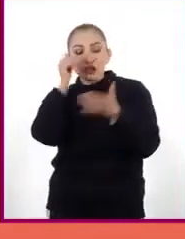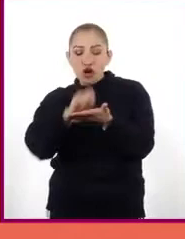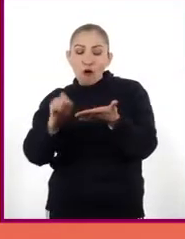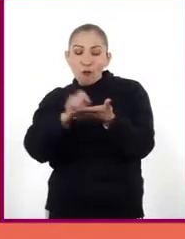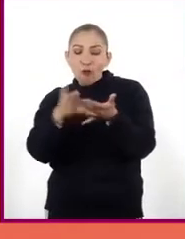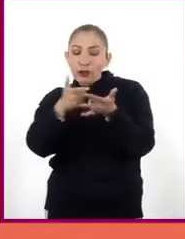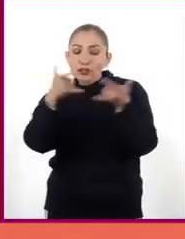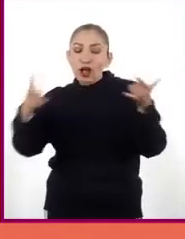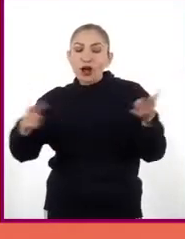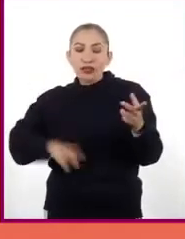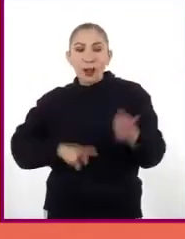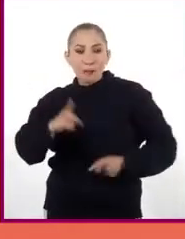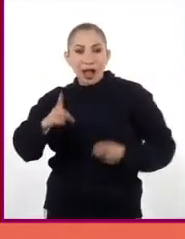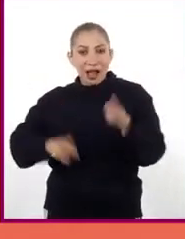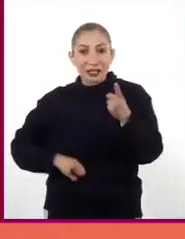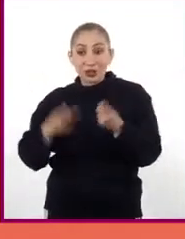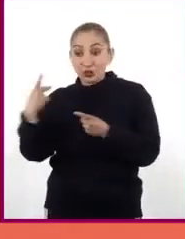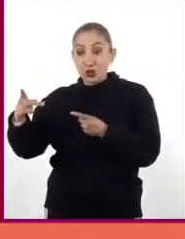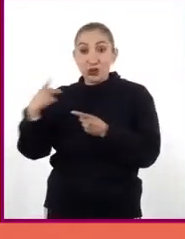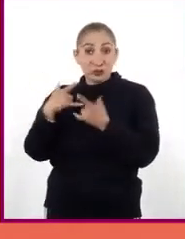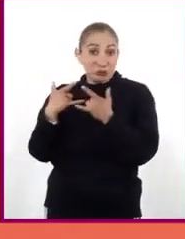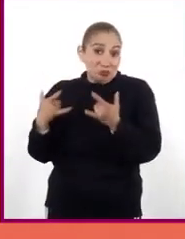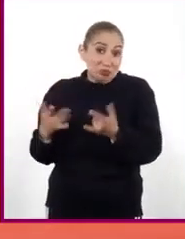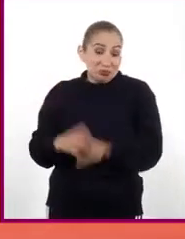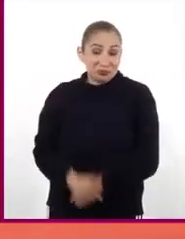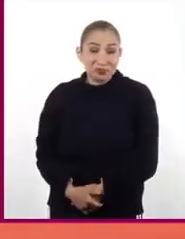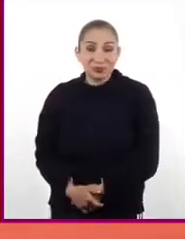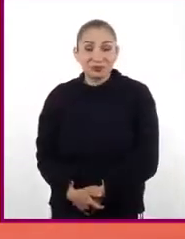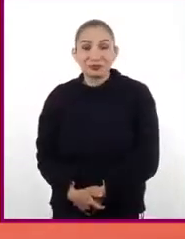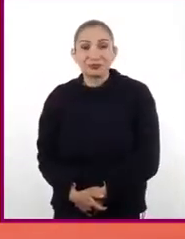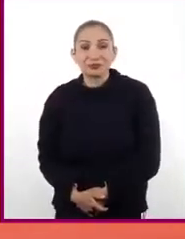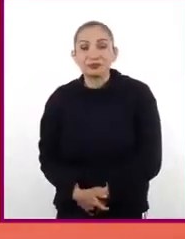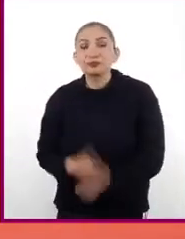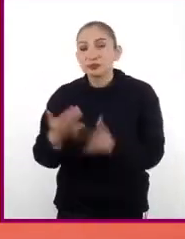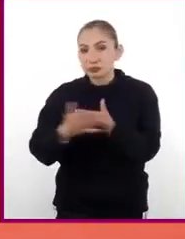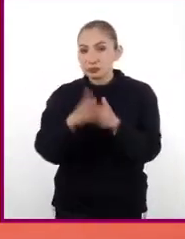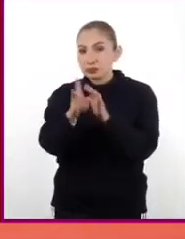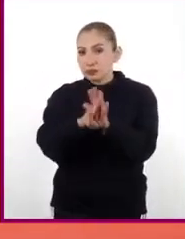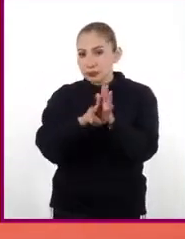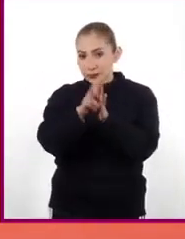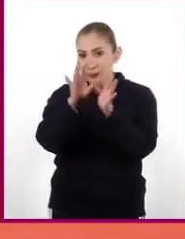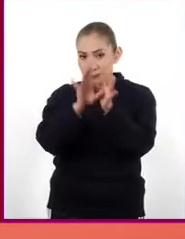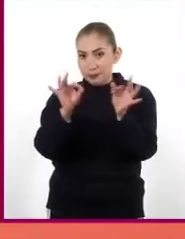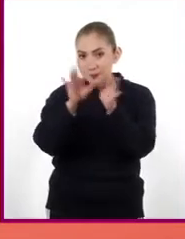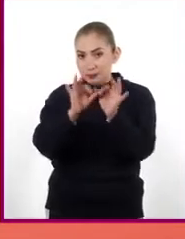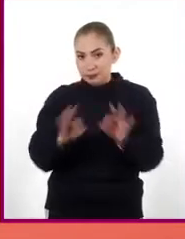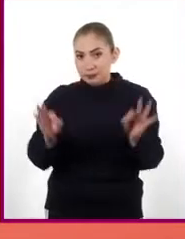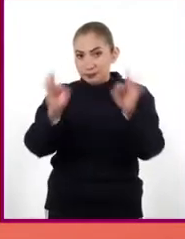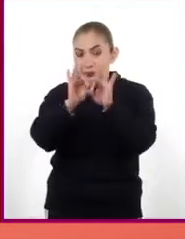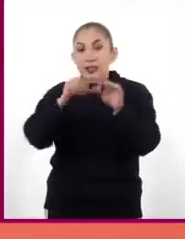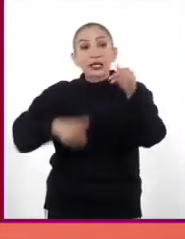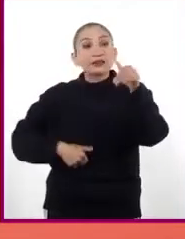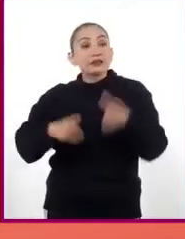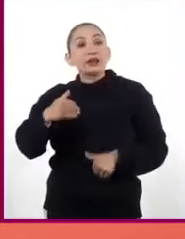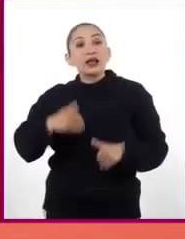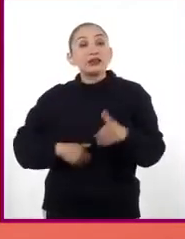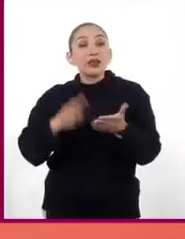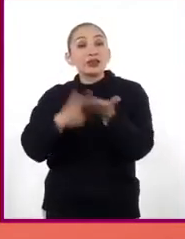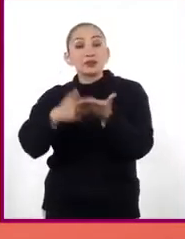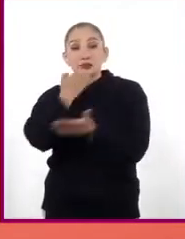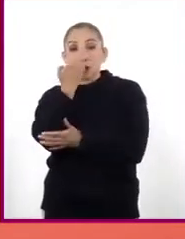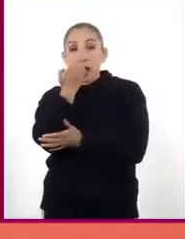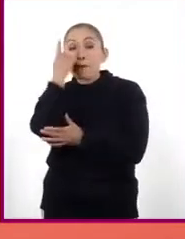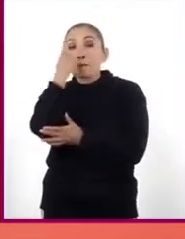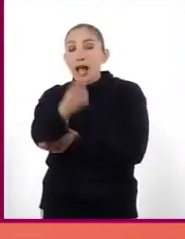o dramaturgos y escriben sus propias obras. El siguiente video explica la importancia del teatro en la